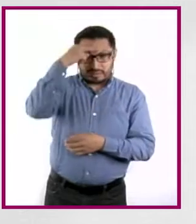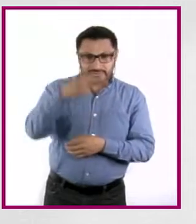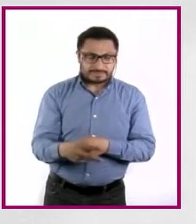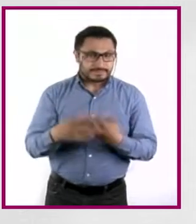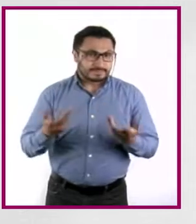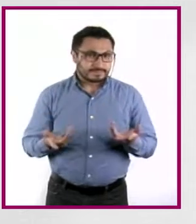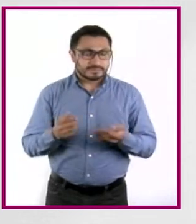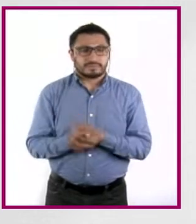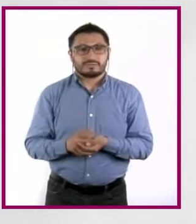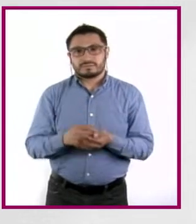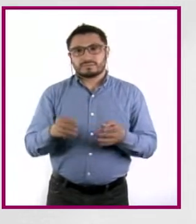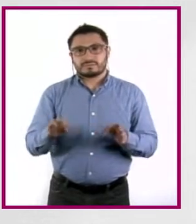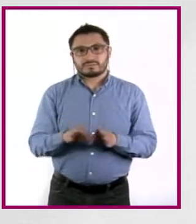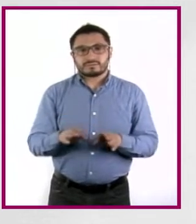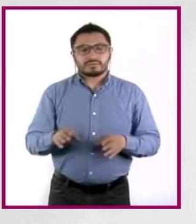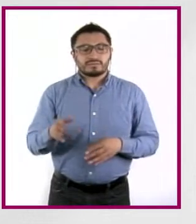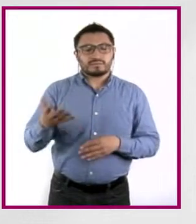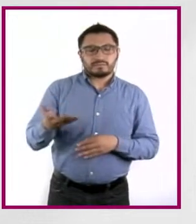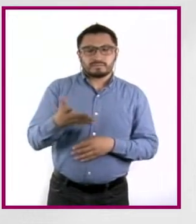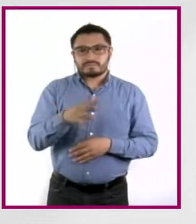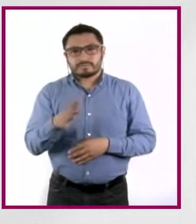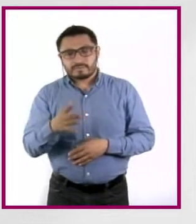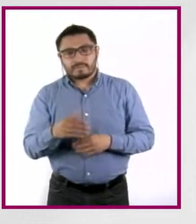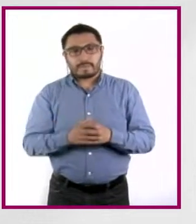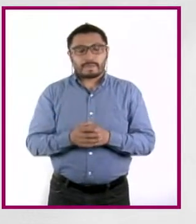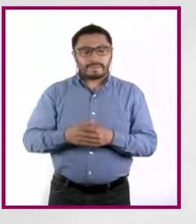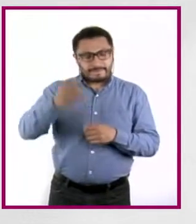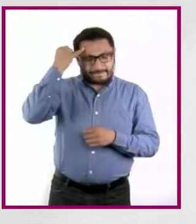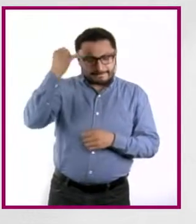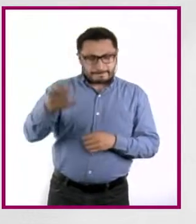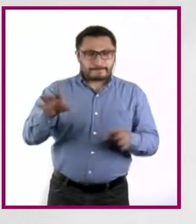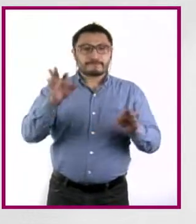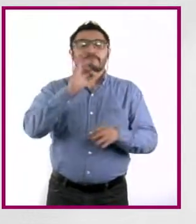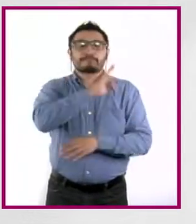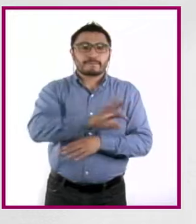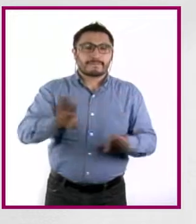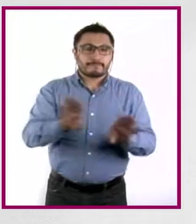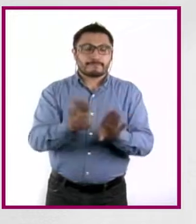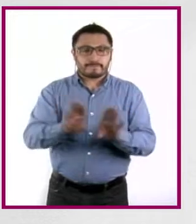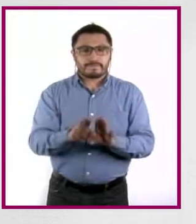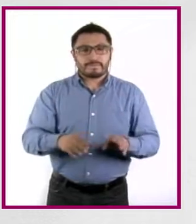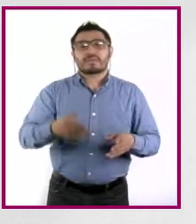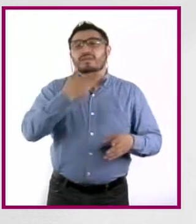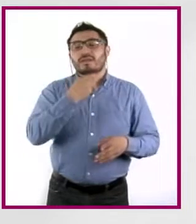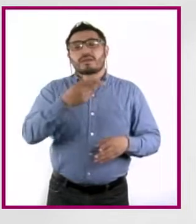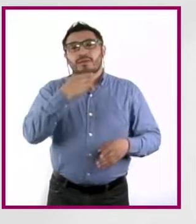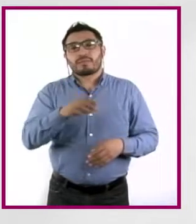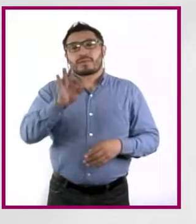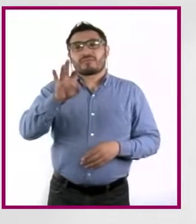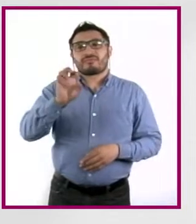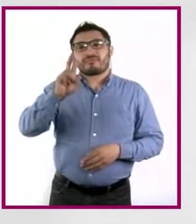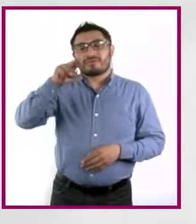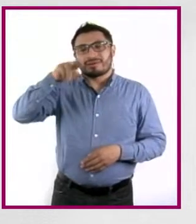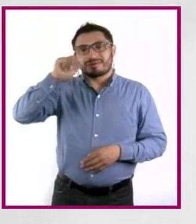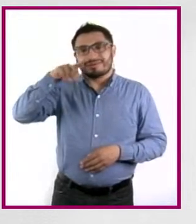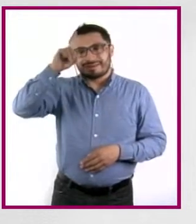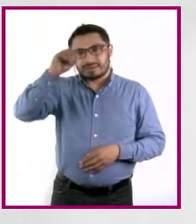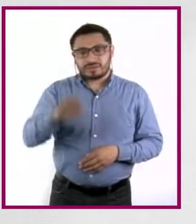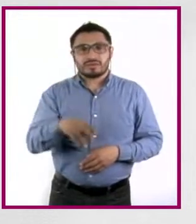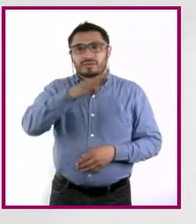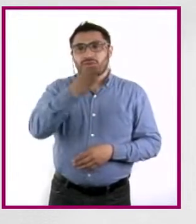Todo indica que aún oscilamos entre el arquetipo y el estereotipo que el antropólogo y periodista mexicano Fernando Benítez creó en los